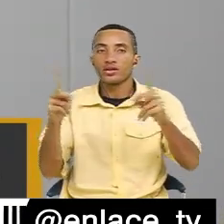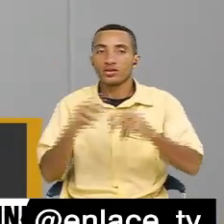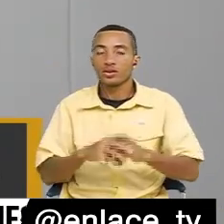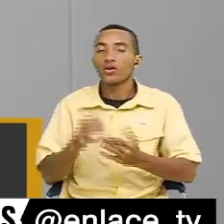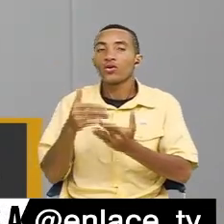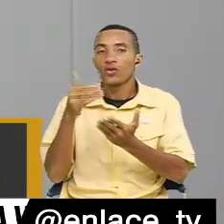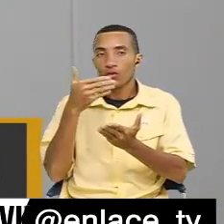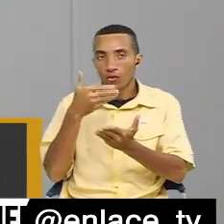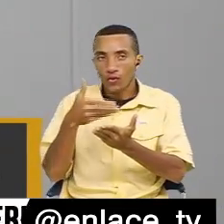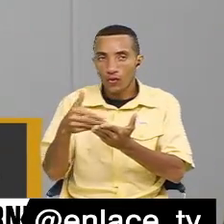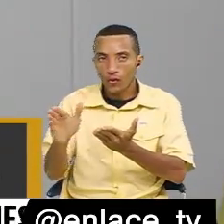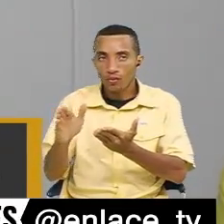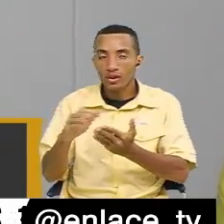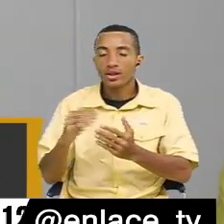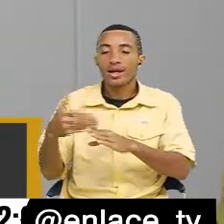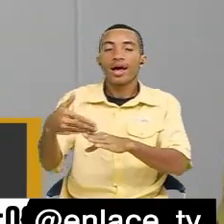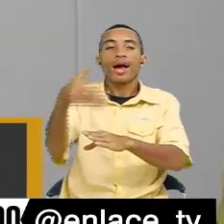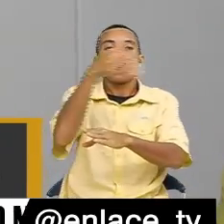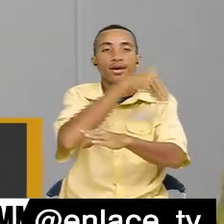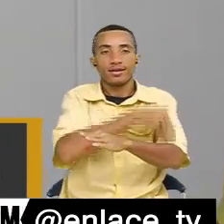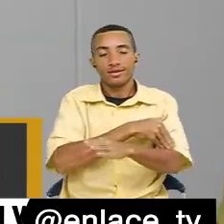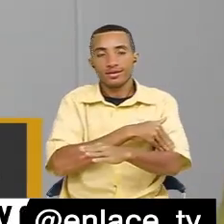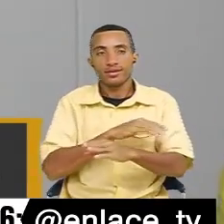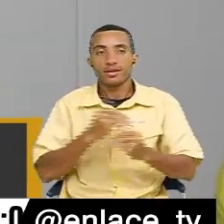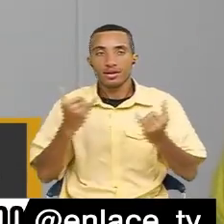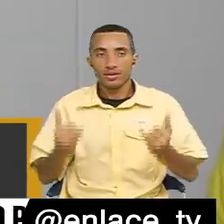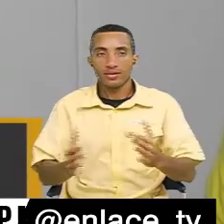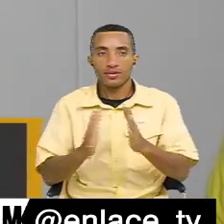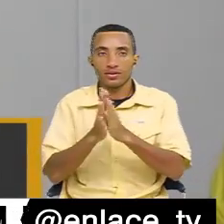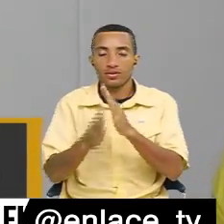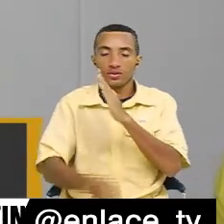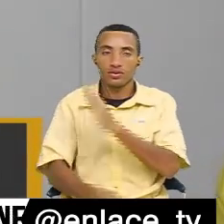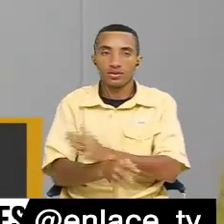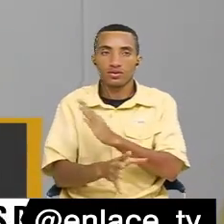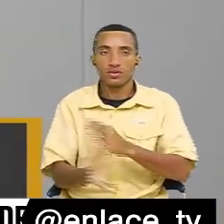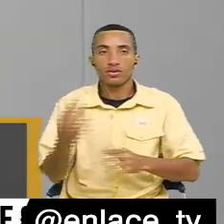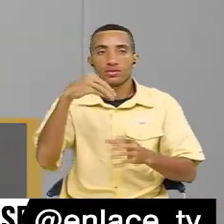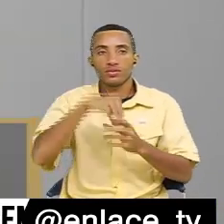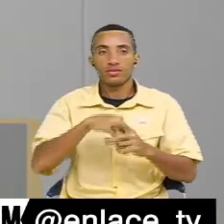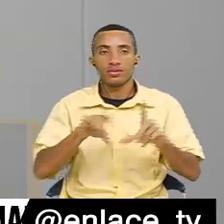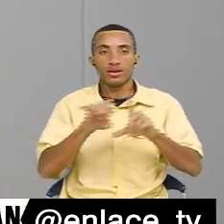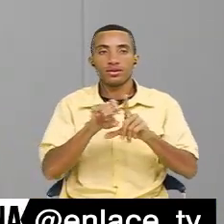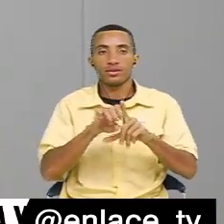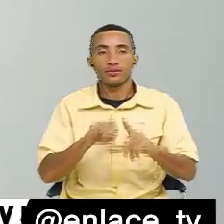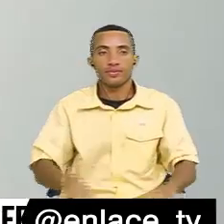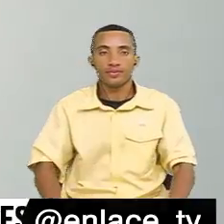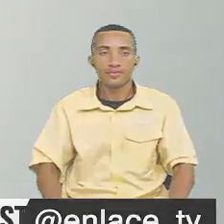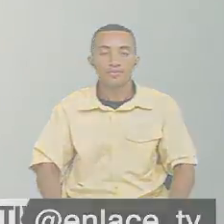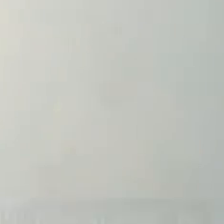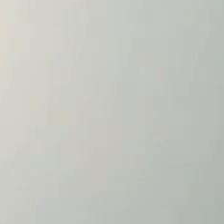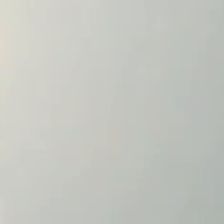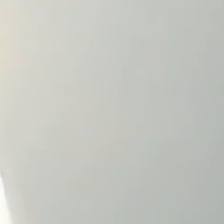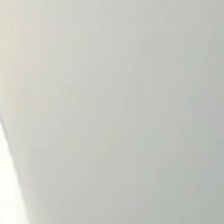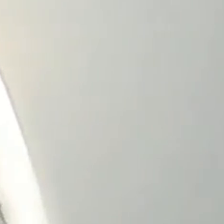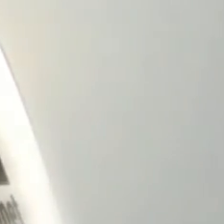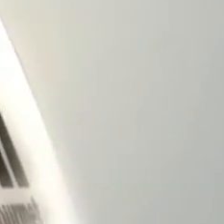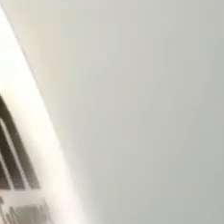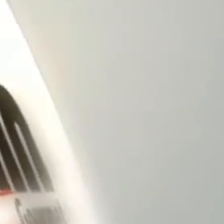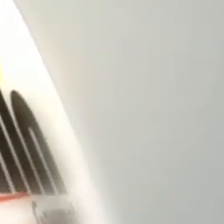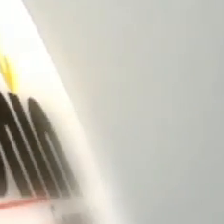su boleta con anticipación. Es todo desde aquí, continúen ustedes con más en estudio. Muy buenas tardes. Hasta aquí